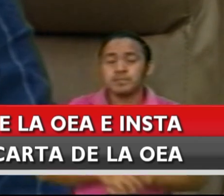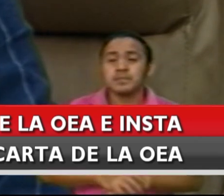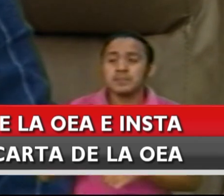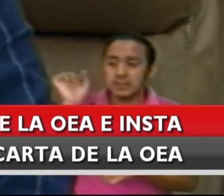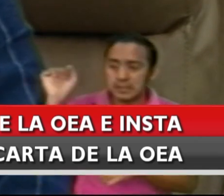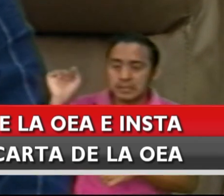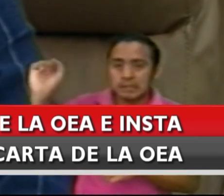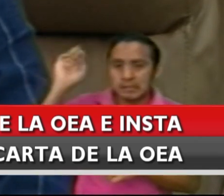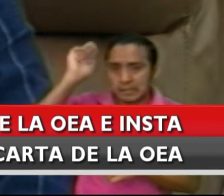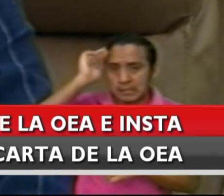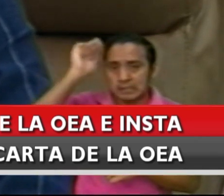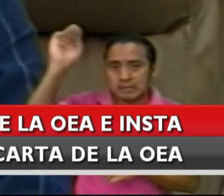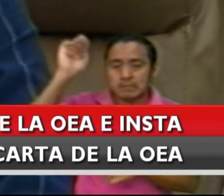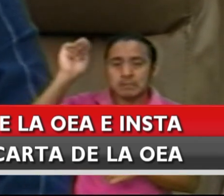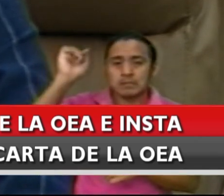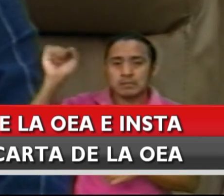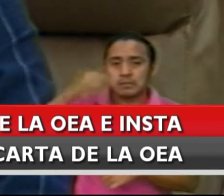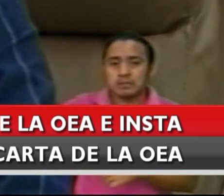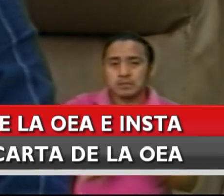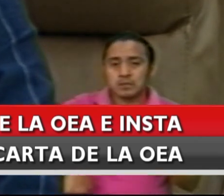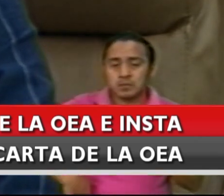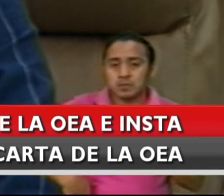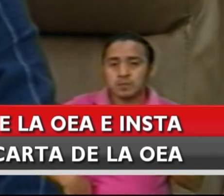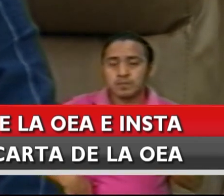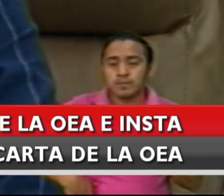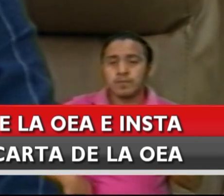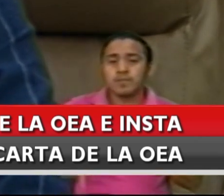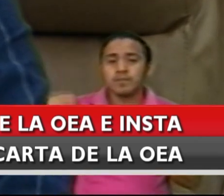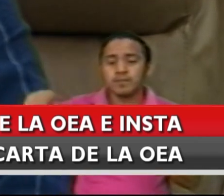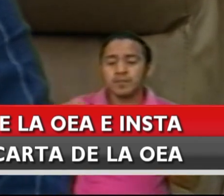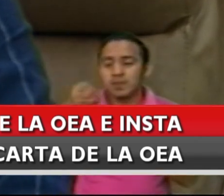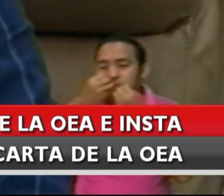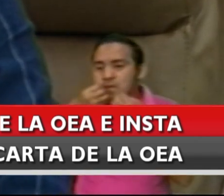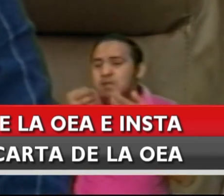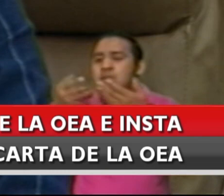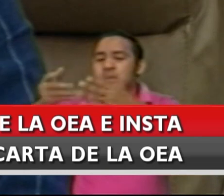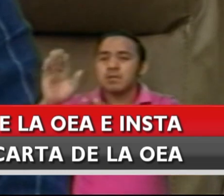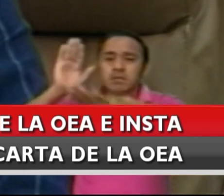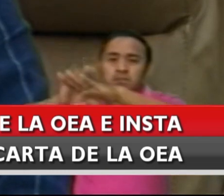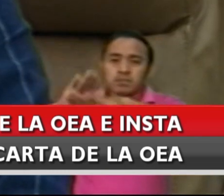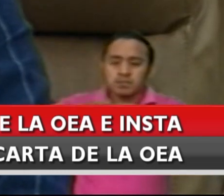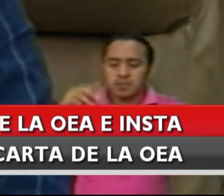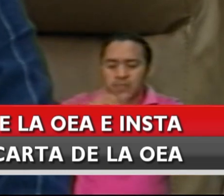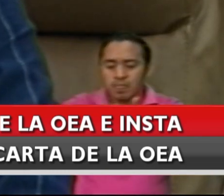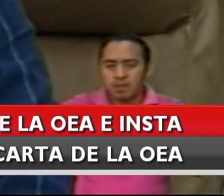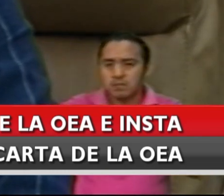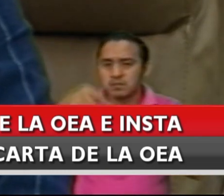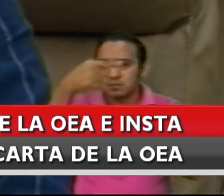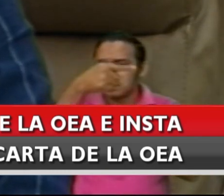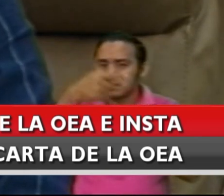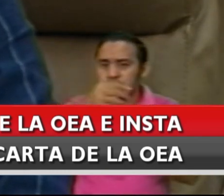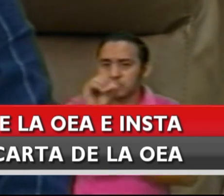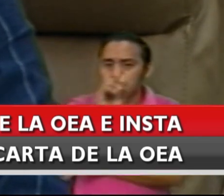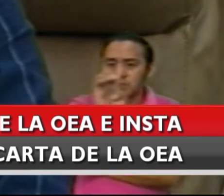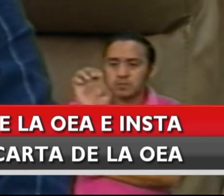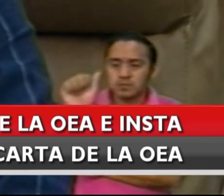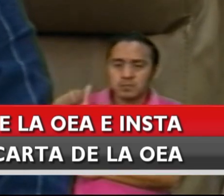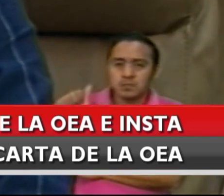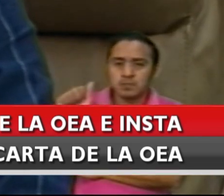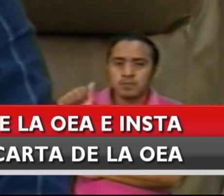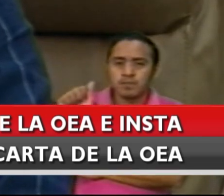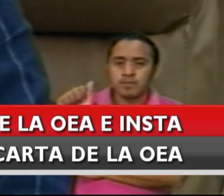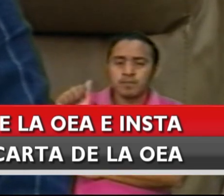que como jefe de Estado y de gobierno denuncie la carta de la Organización de